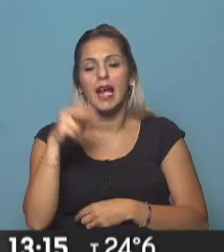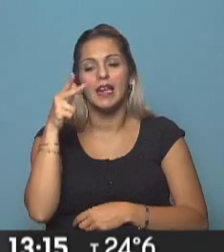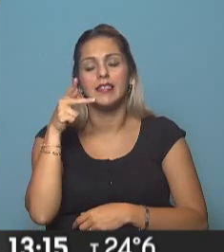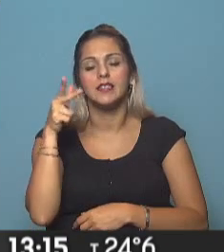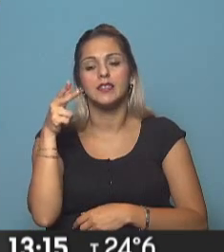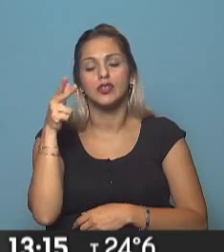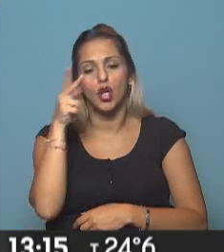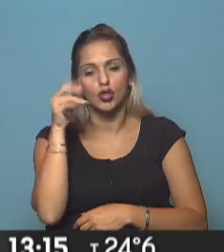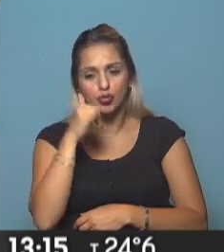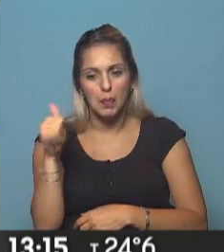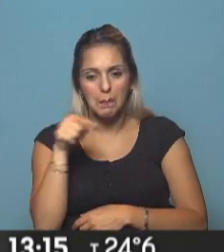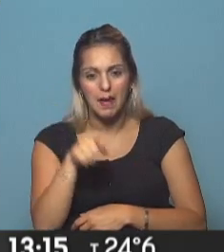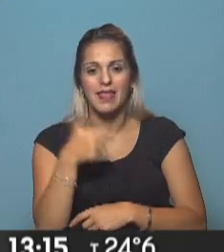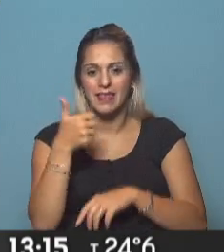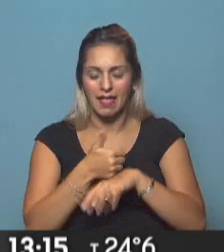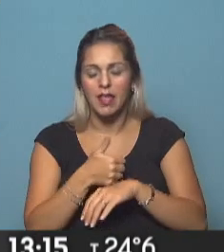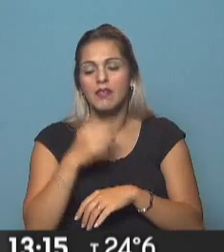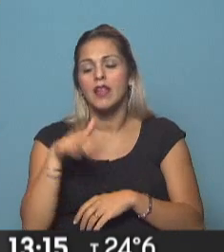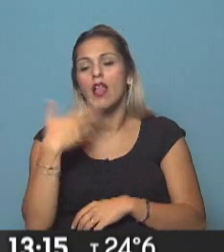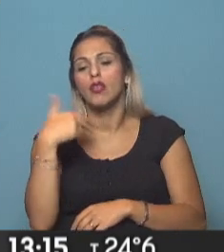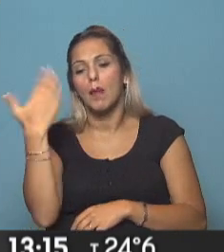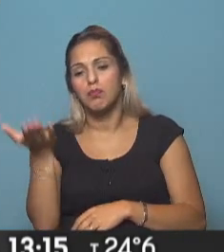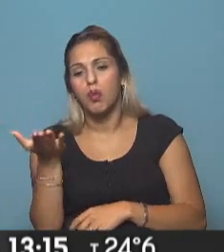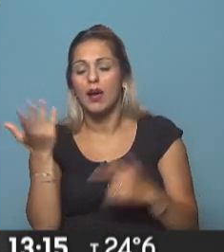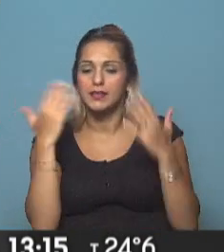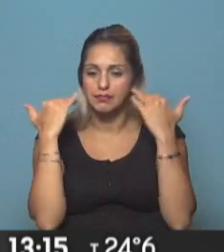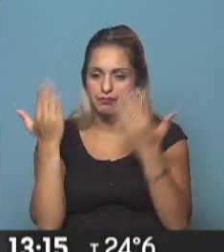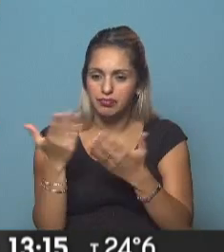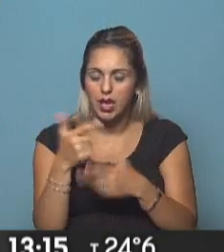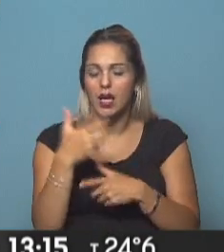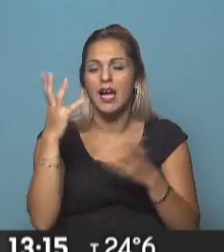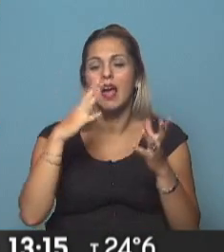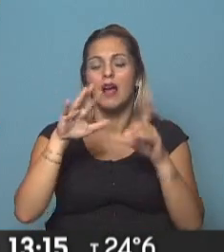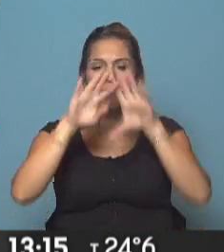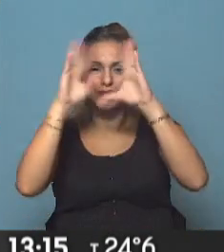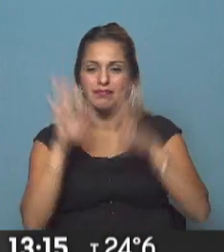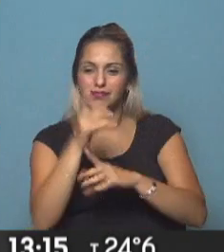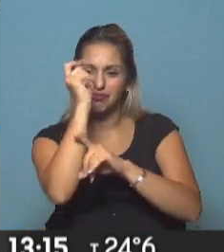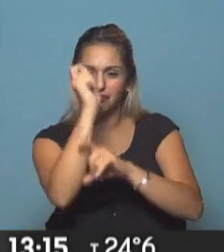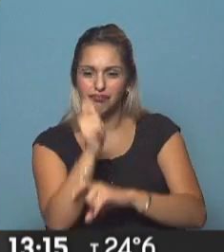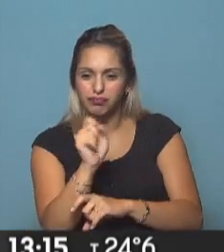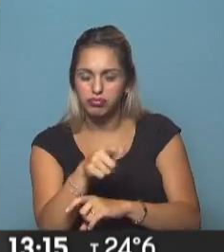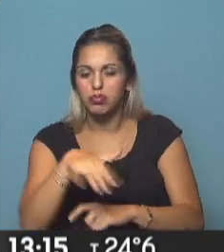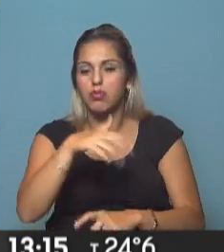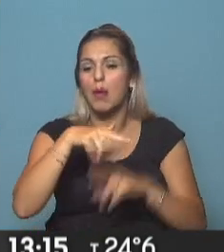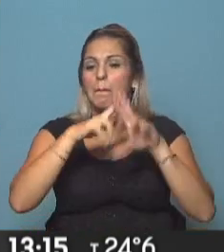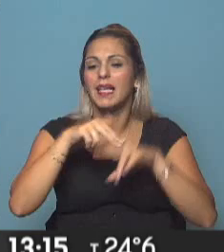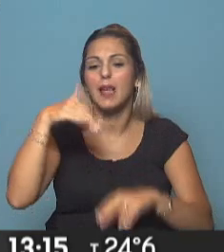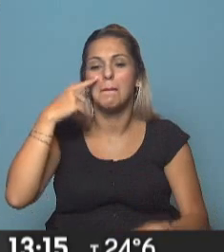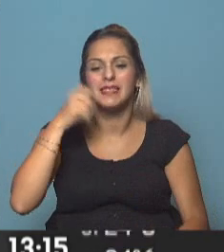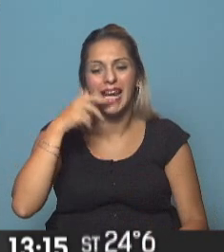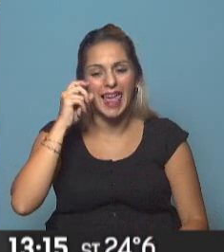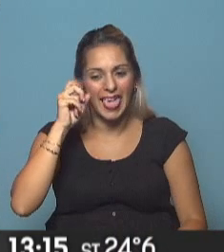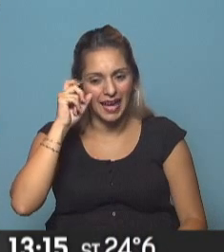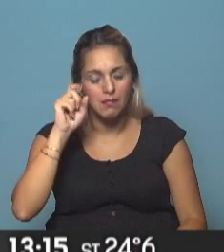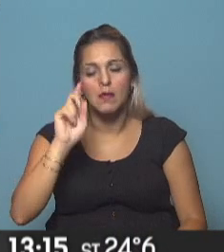la estación. Después nos dirigiremos a hacer una ofrenda floral al monumento que está instalado en la Plaza Miserere. Y unas horas después, a